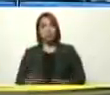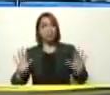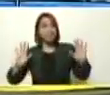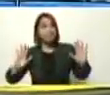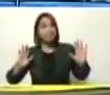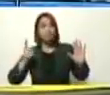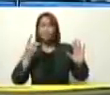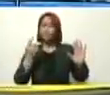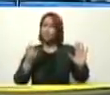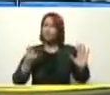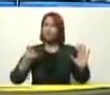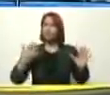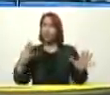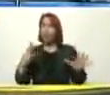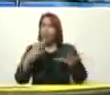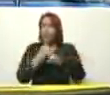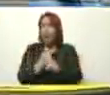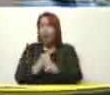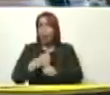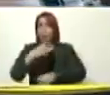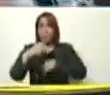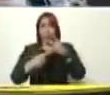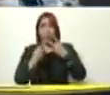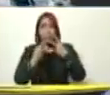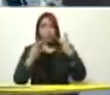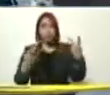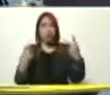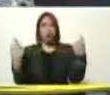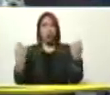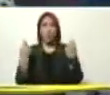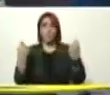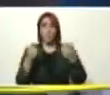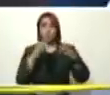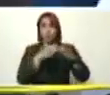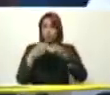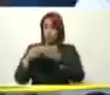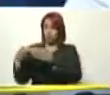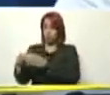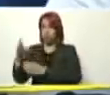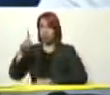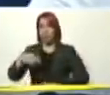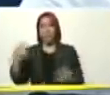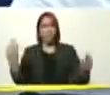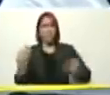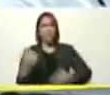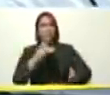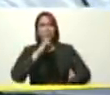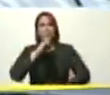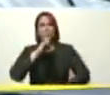creerlo, así lo planteé en el comando de campaña en su momento, esta era la más difícil.